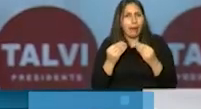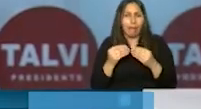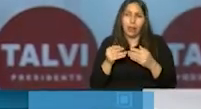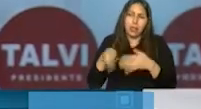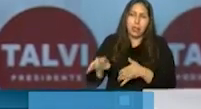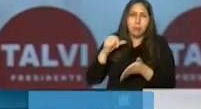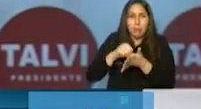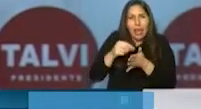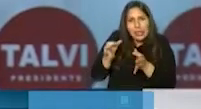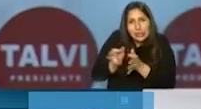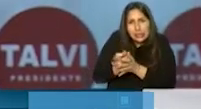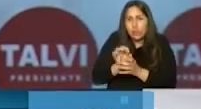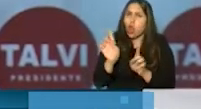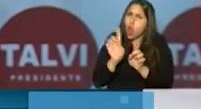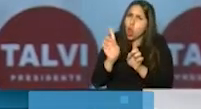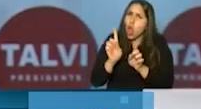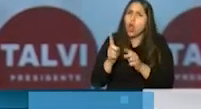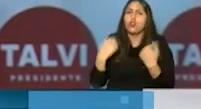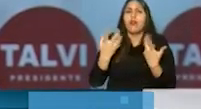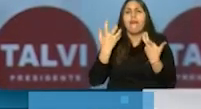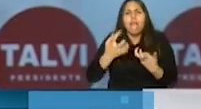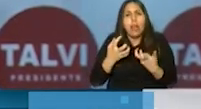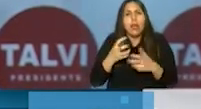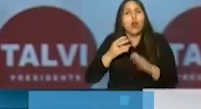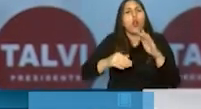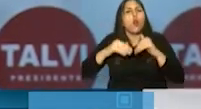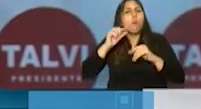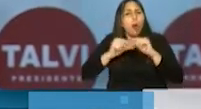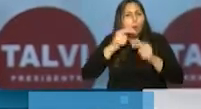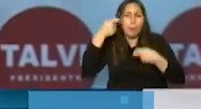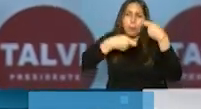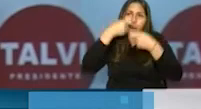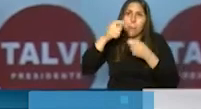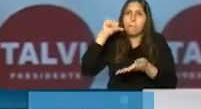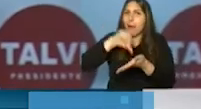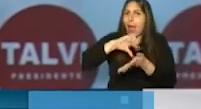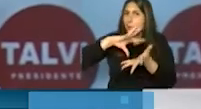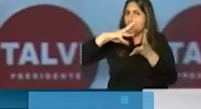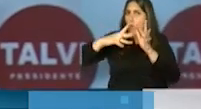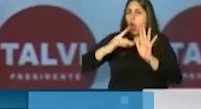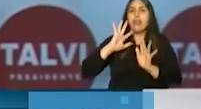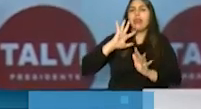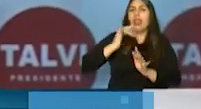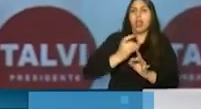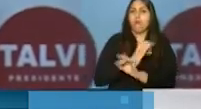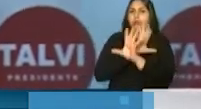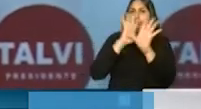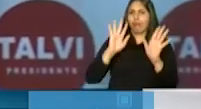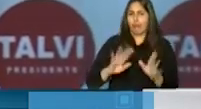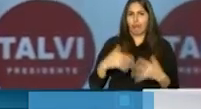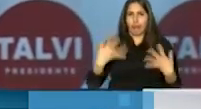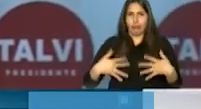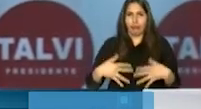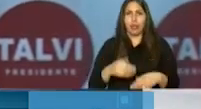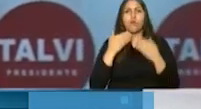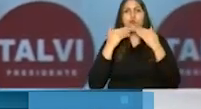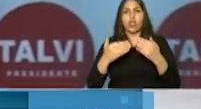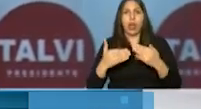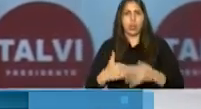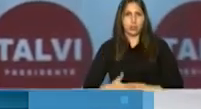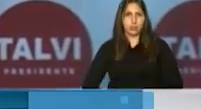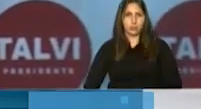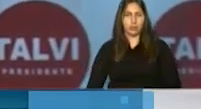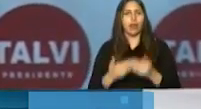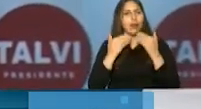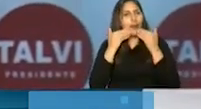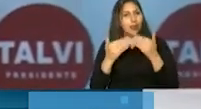del debate, ¿verdad?, en el que no apareció, él iba a estar secundando, sin mayores problemas, pero sobre todo como una